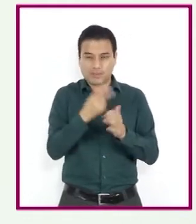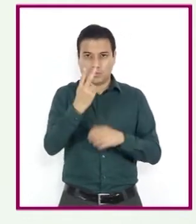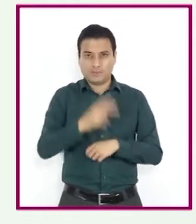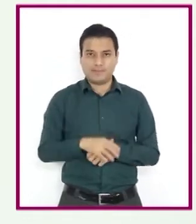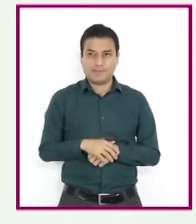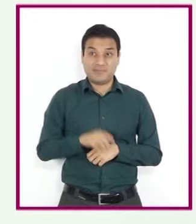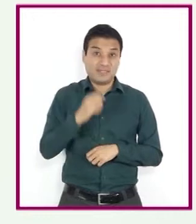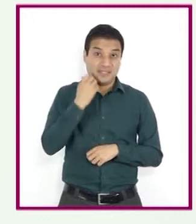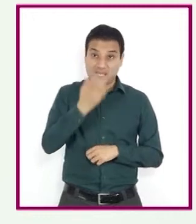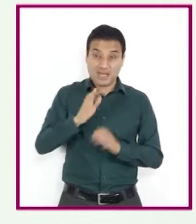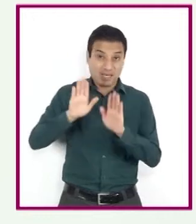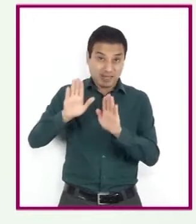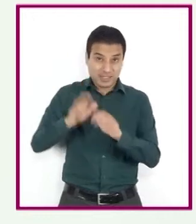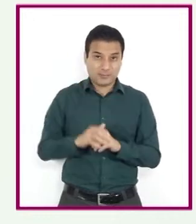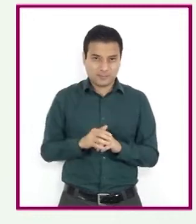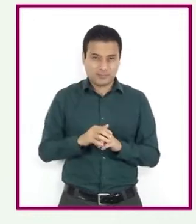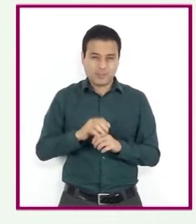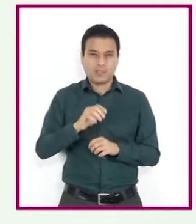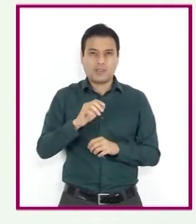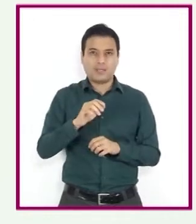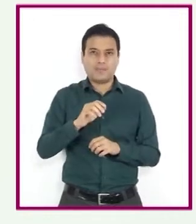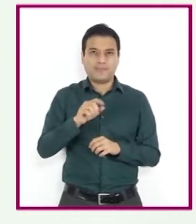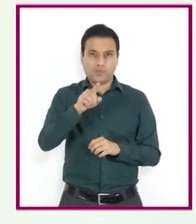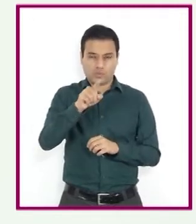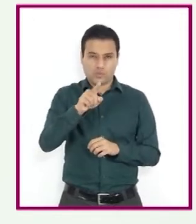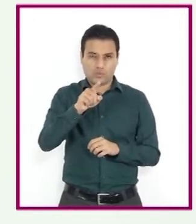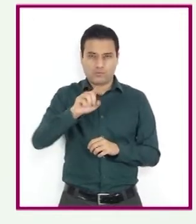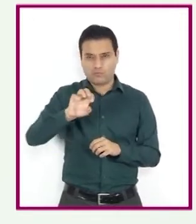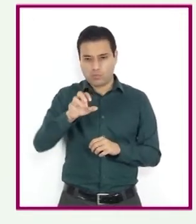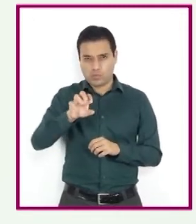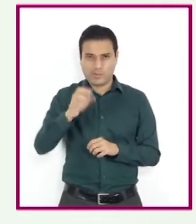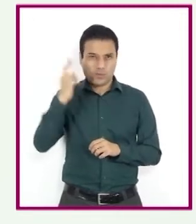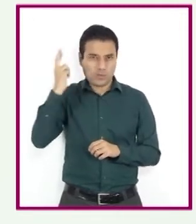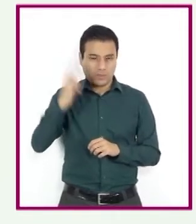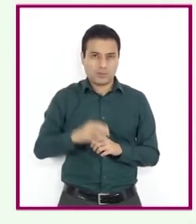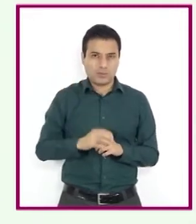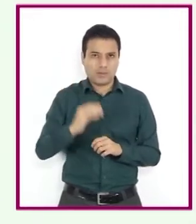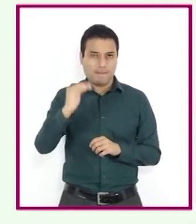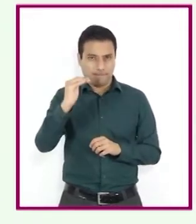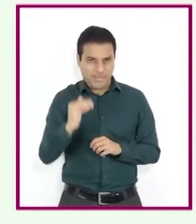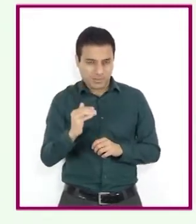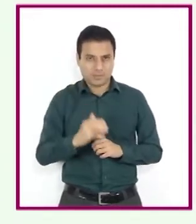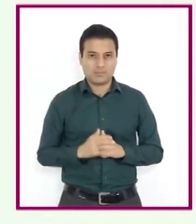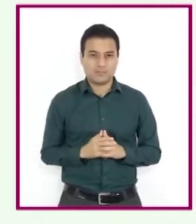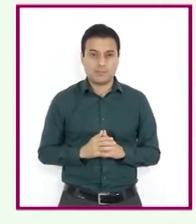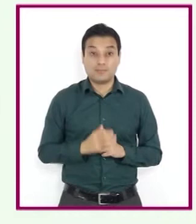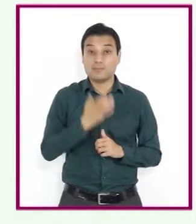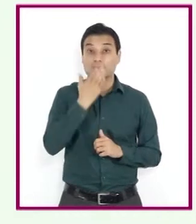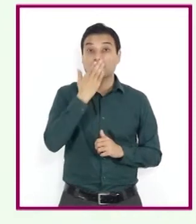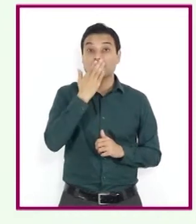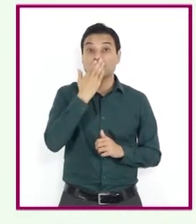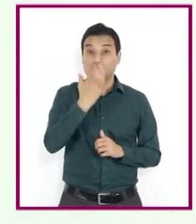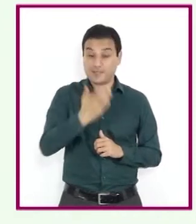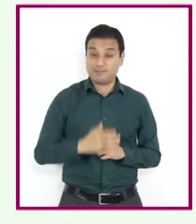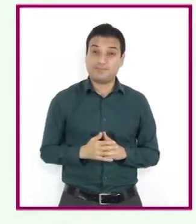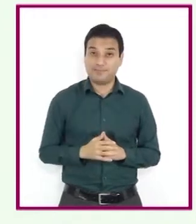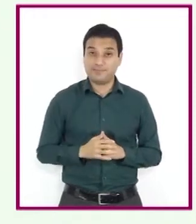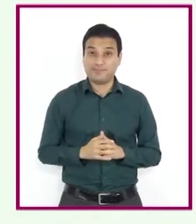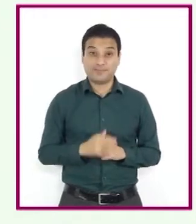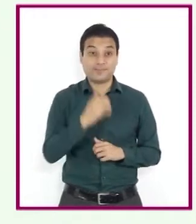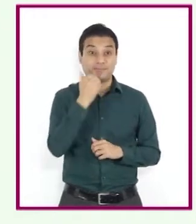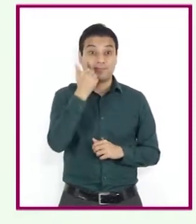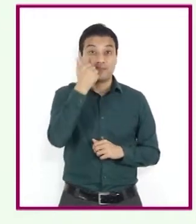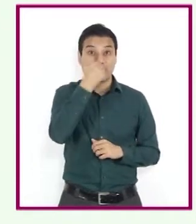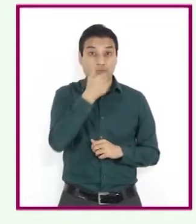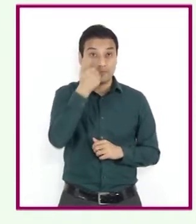volumen. Así que, voten ya, ustedes deciden. Ah, muy bien, Fernando. Los